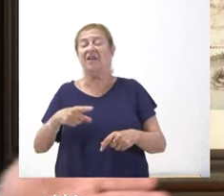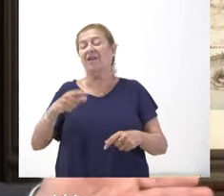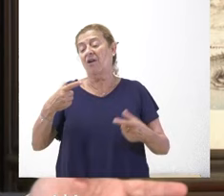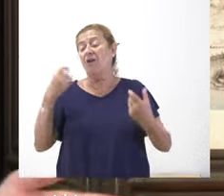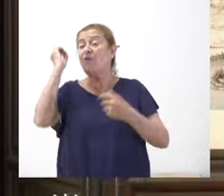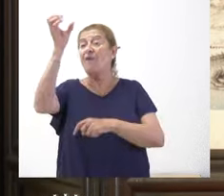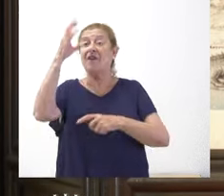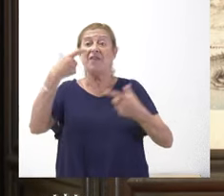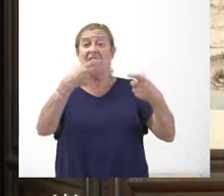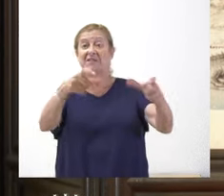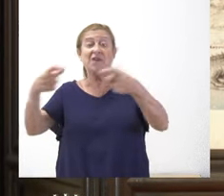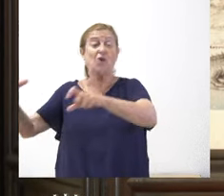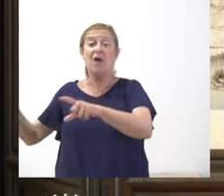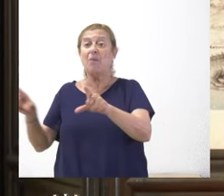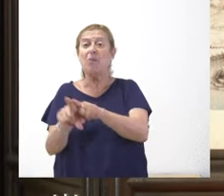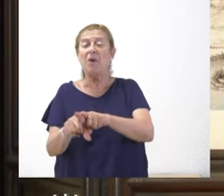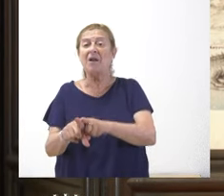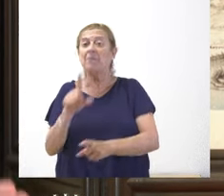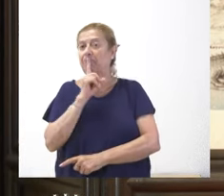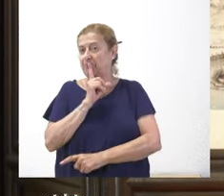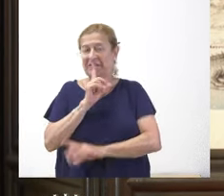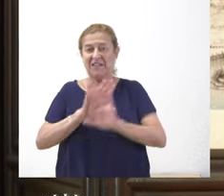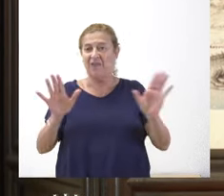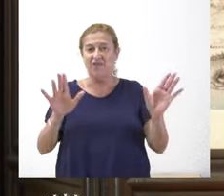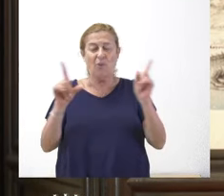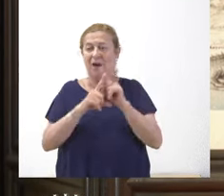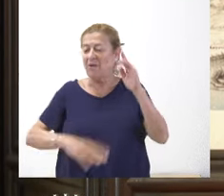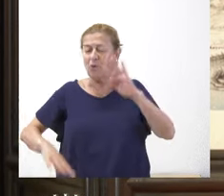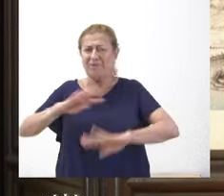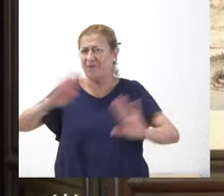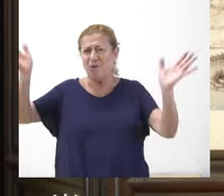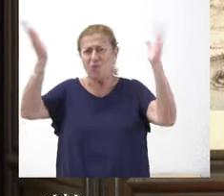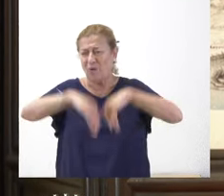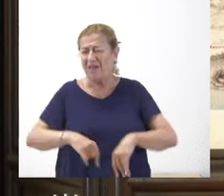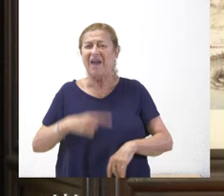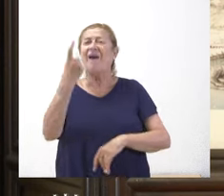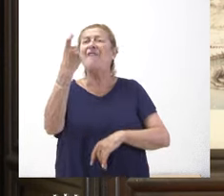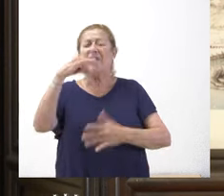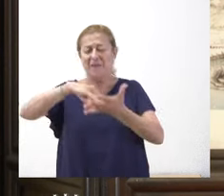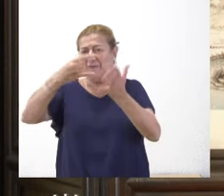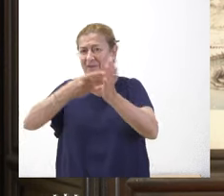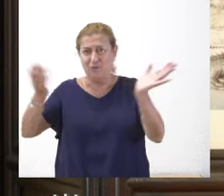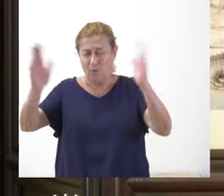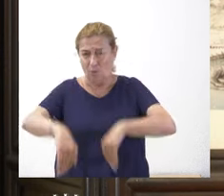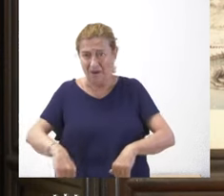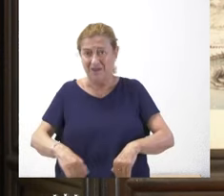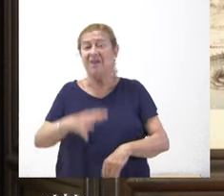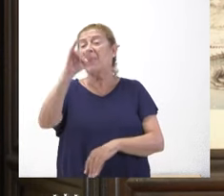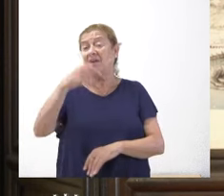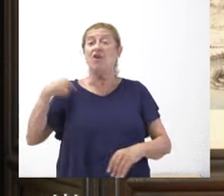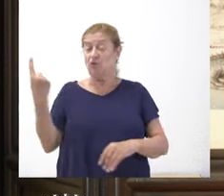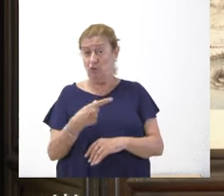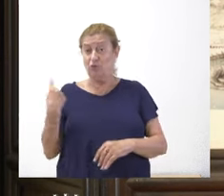sectorial era el silencio la incompetencia la falta de planificación Y